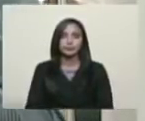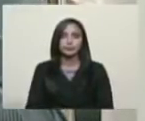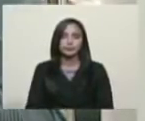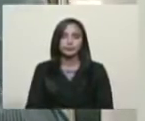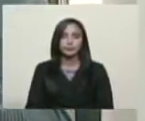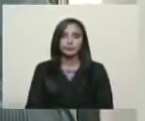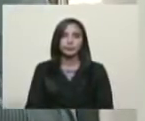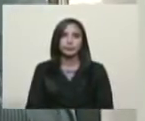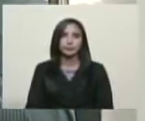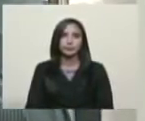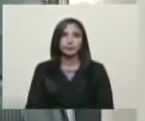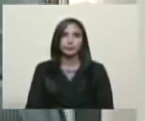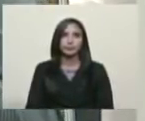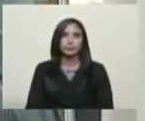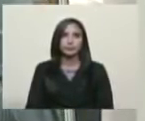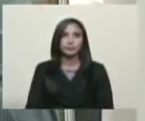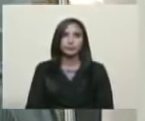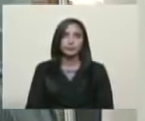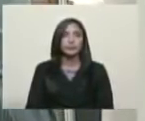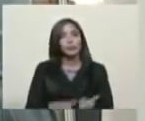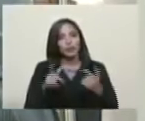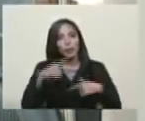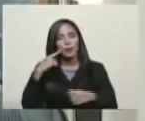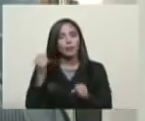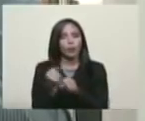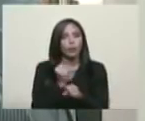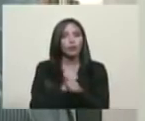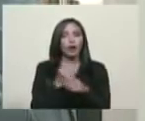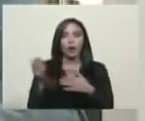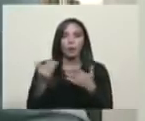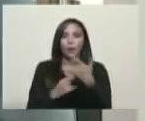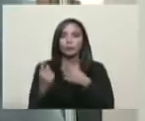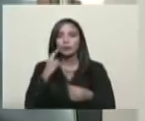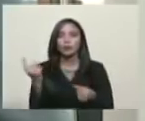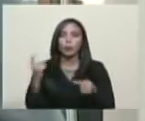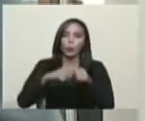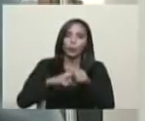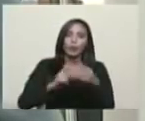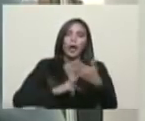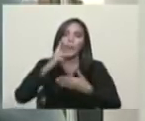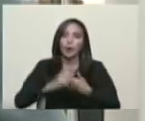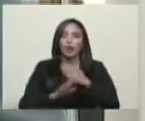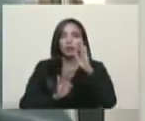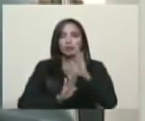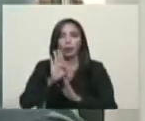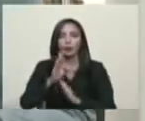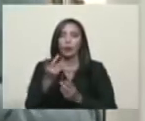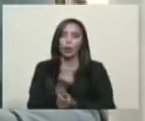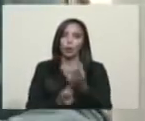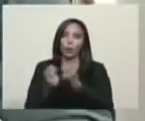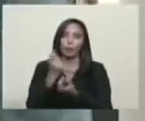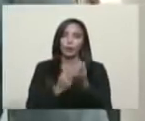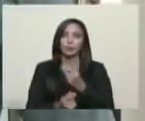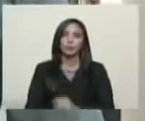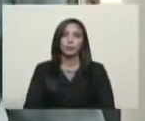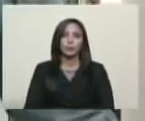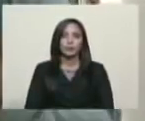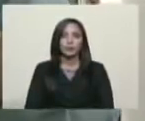presidente Nicolás Maduro, y colaboramos al plan de crecimiento y prosperidad